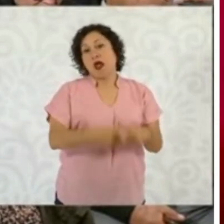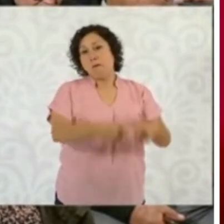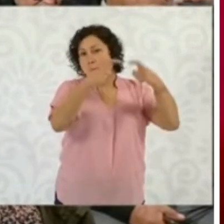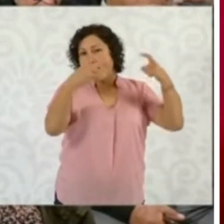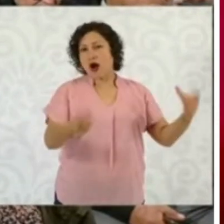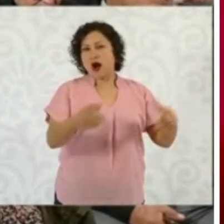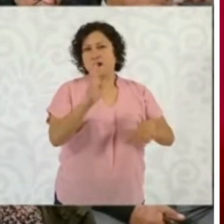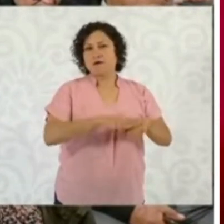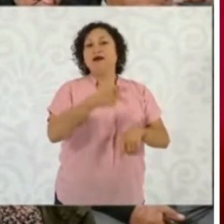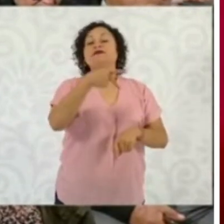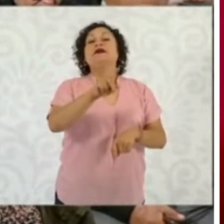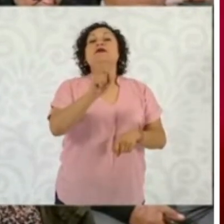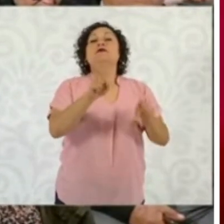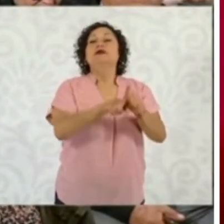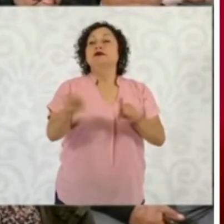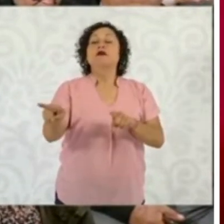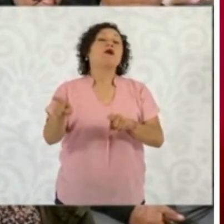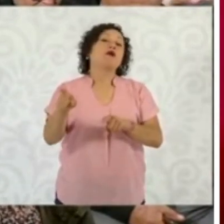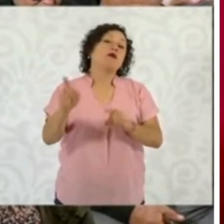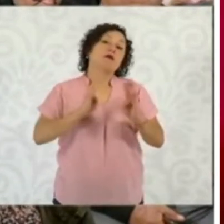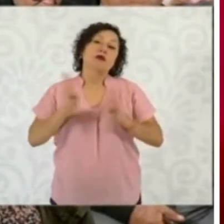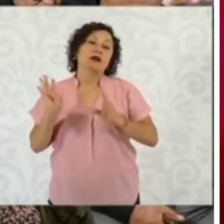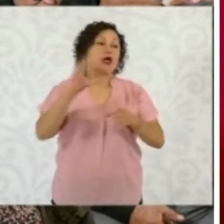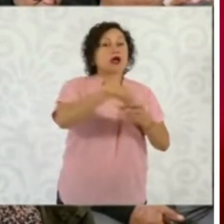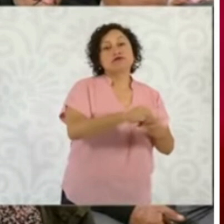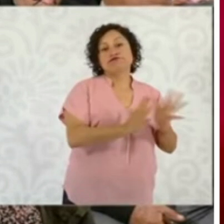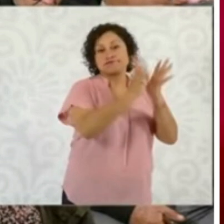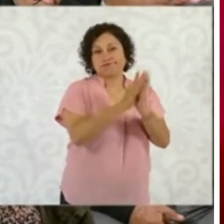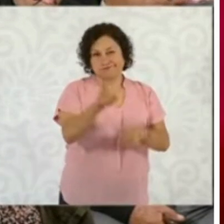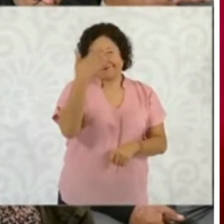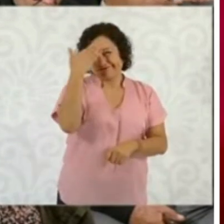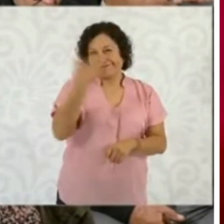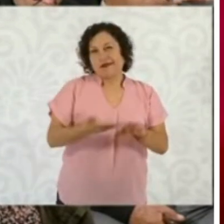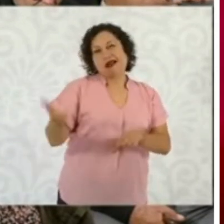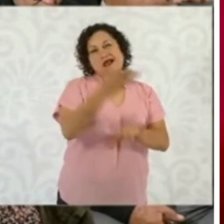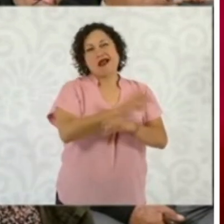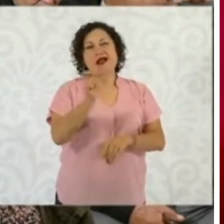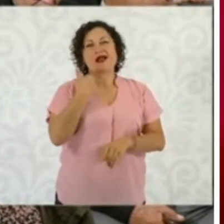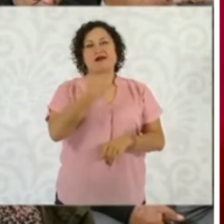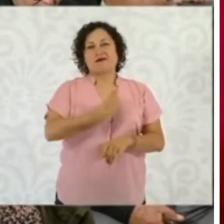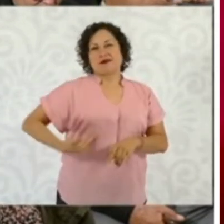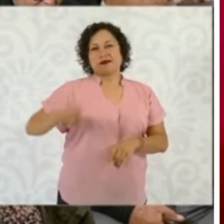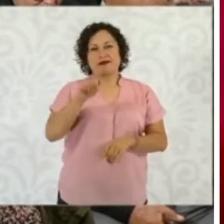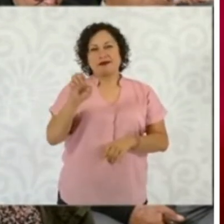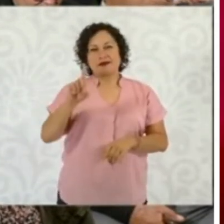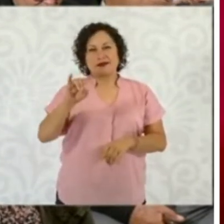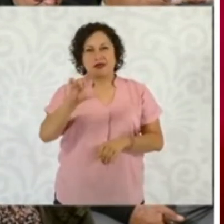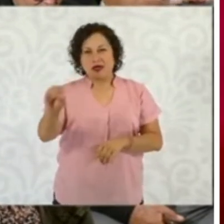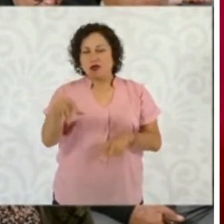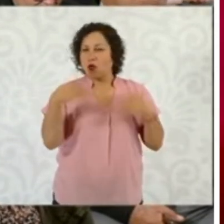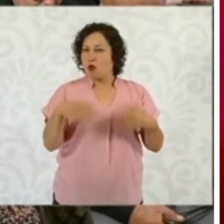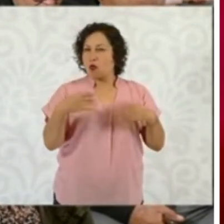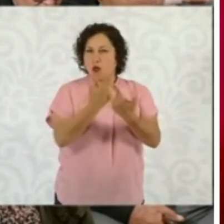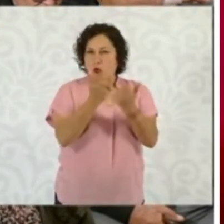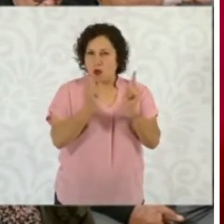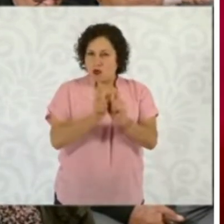la paramilitarización de todos ellos. Hay que recordar que incluso, bueno, ya esto desde el sexenio de Ernesto Zedillo, pues había un grupo de aeromóvil de